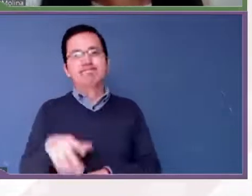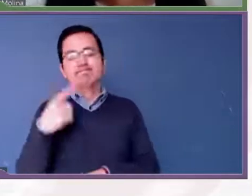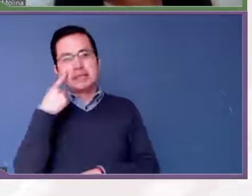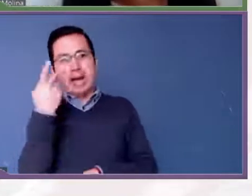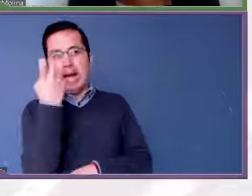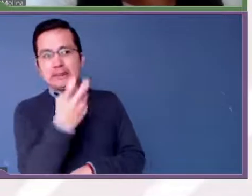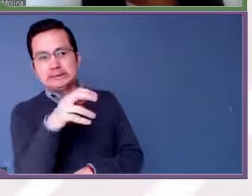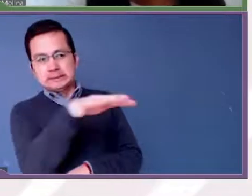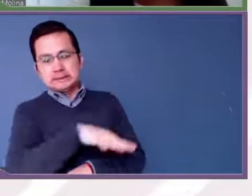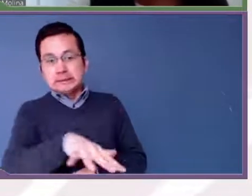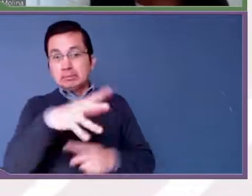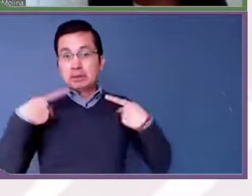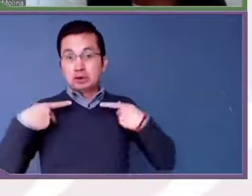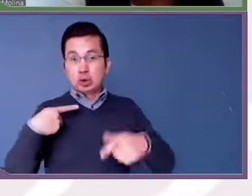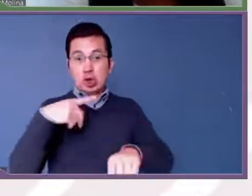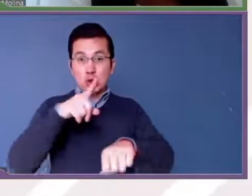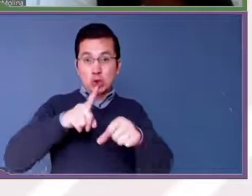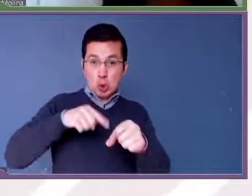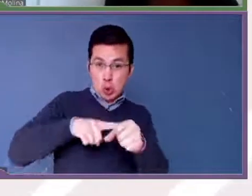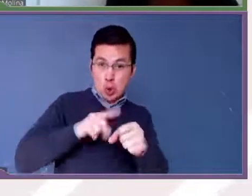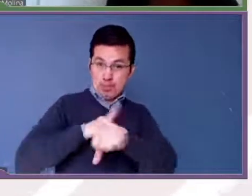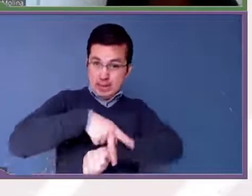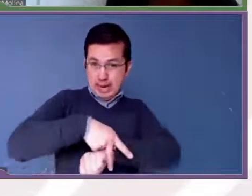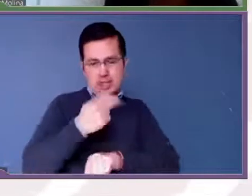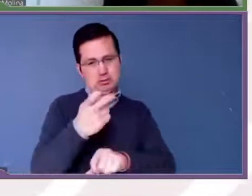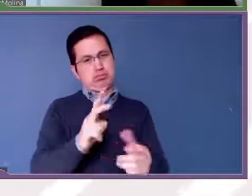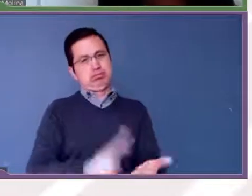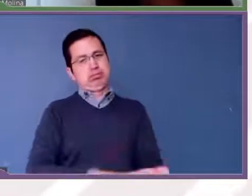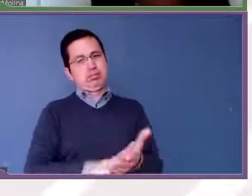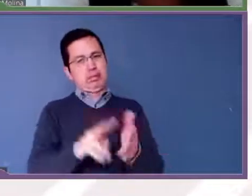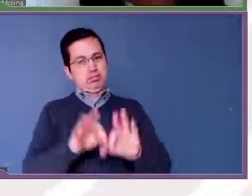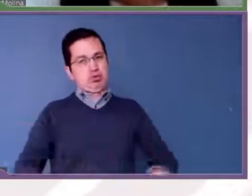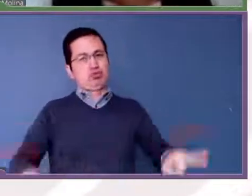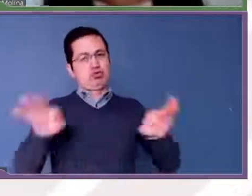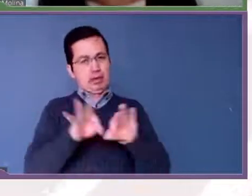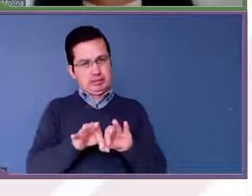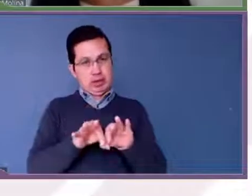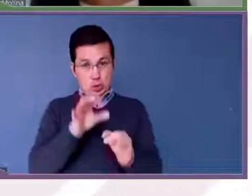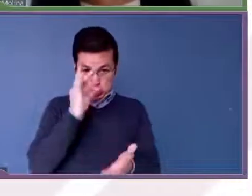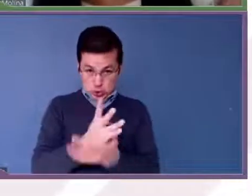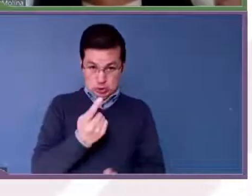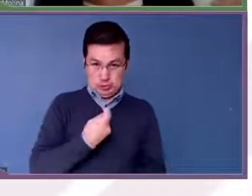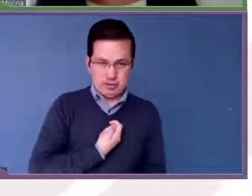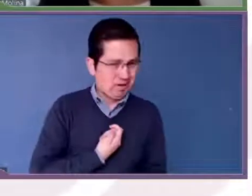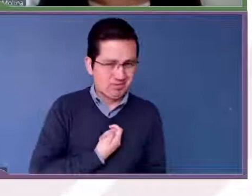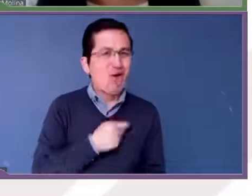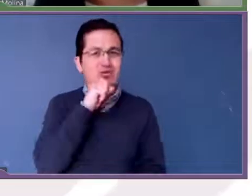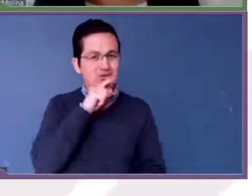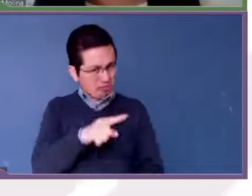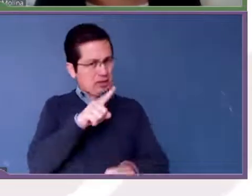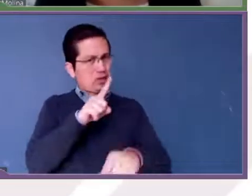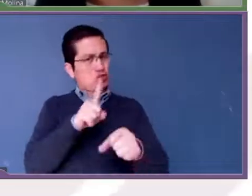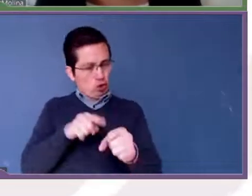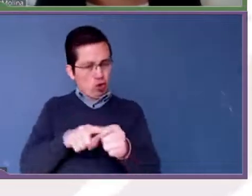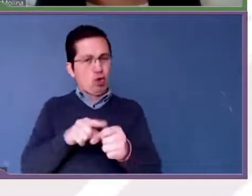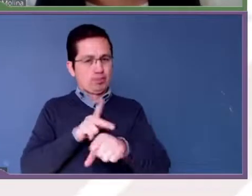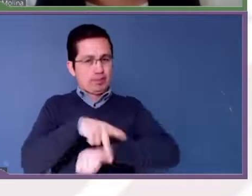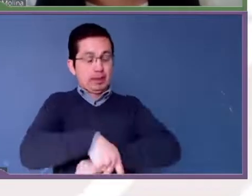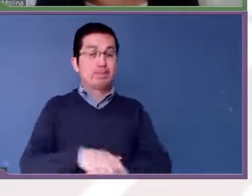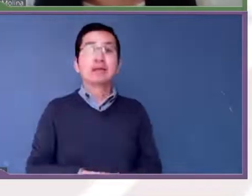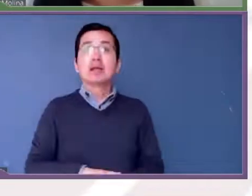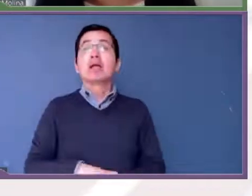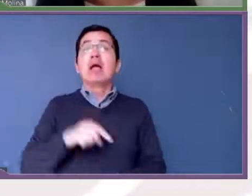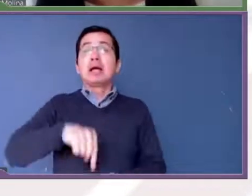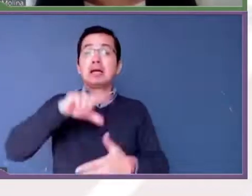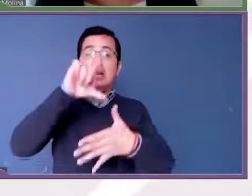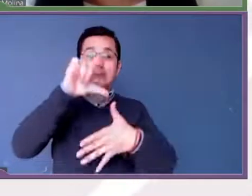solamente la categoría identitaria, ¿sí? Que en América Latina, digamos, lo que pasa es que coinciden procesos de